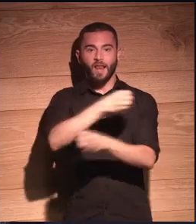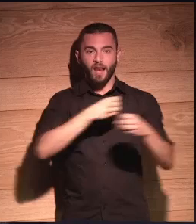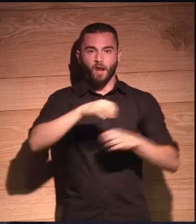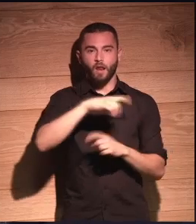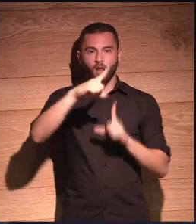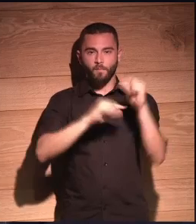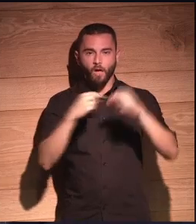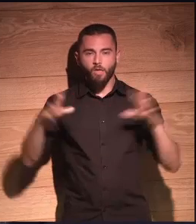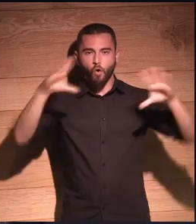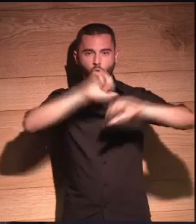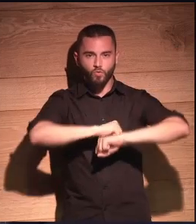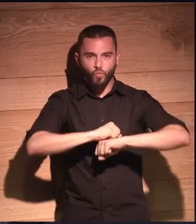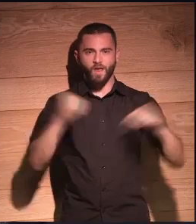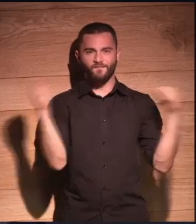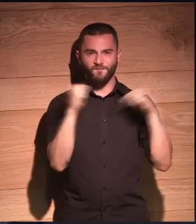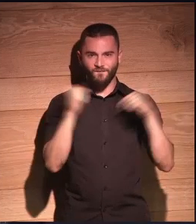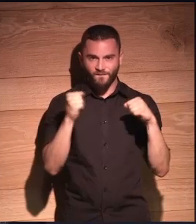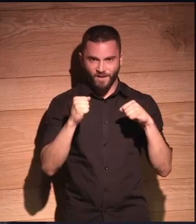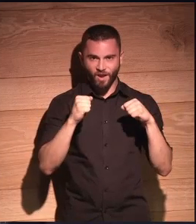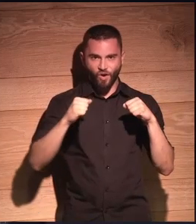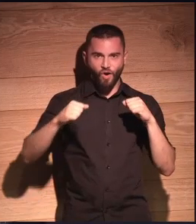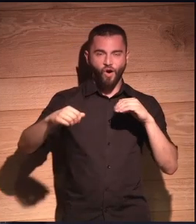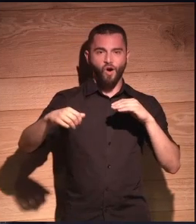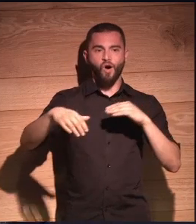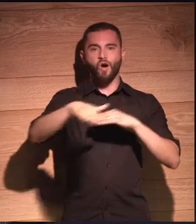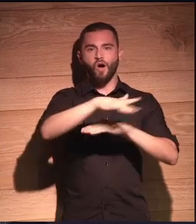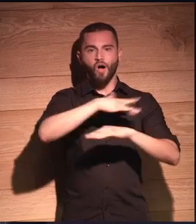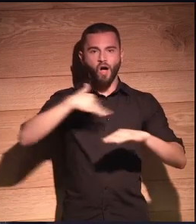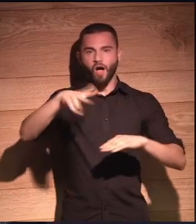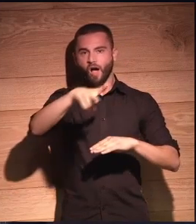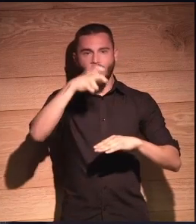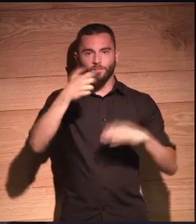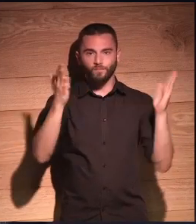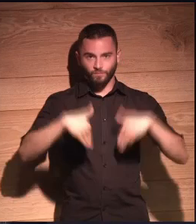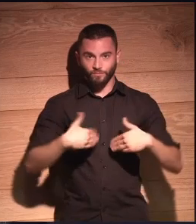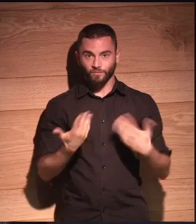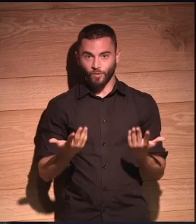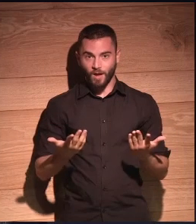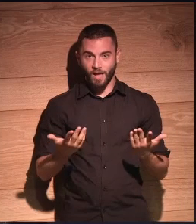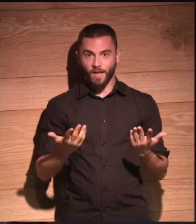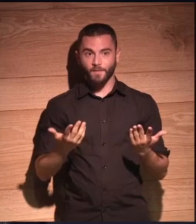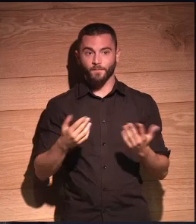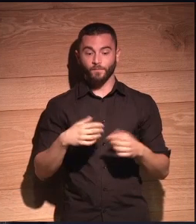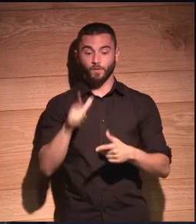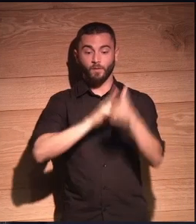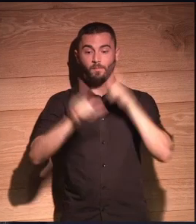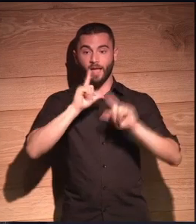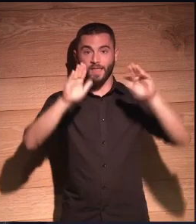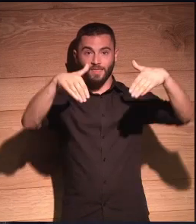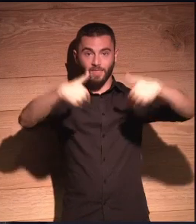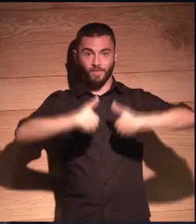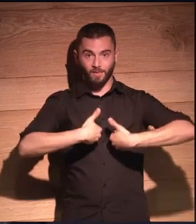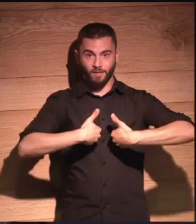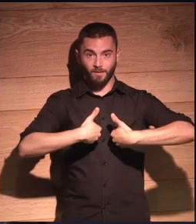hace frío, en el espacio no hay atmósfera, y yo creo que hay un momento en el viaje de vuelta